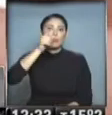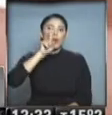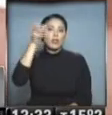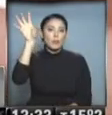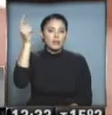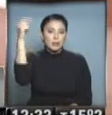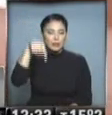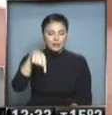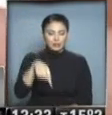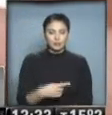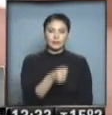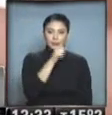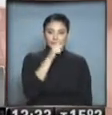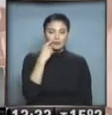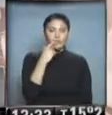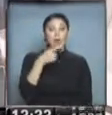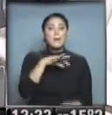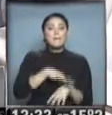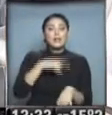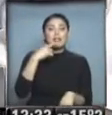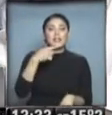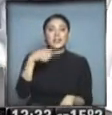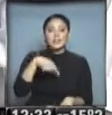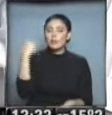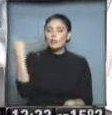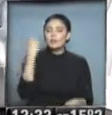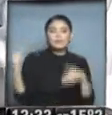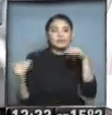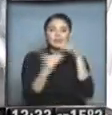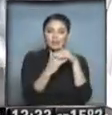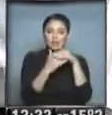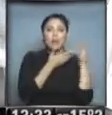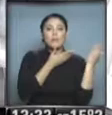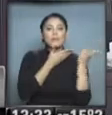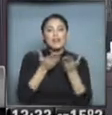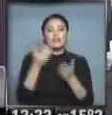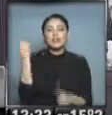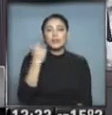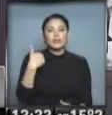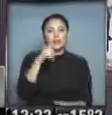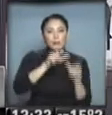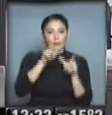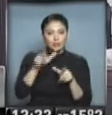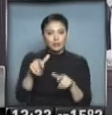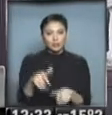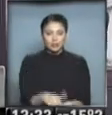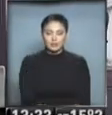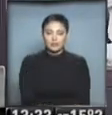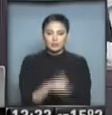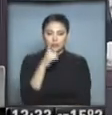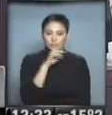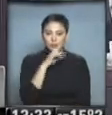médicos califican como hito a esta cirugía con enormes beneficios para eventuales pacientes que es la